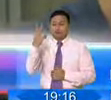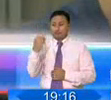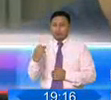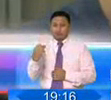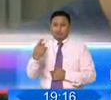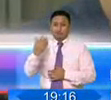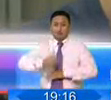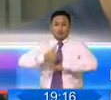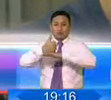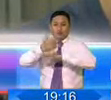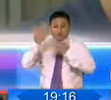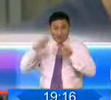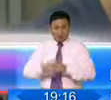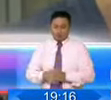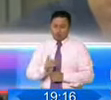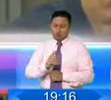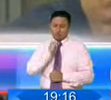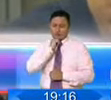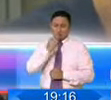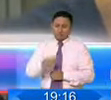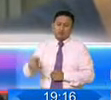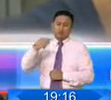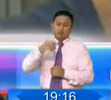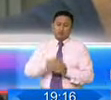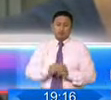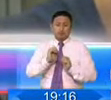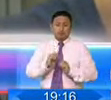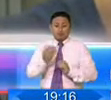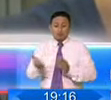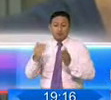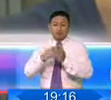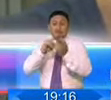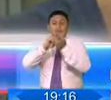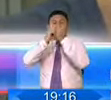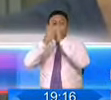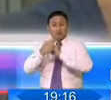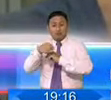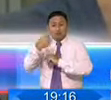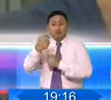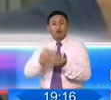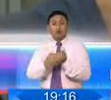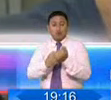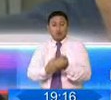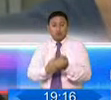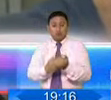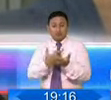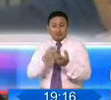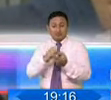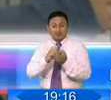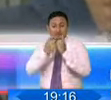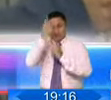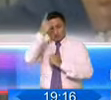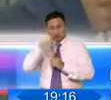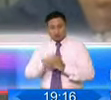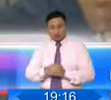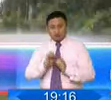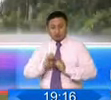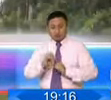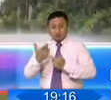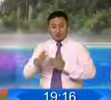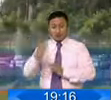es el último paso. De ser necesario, presentaremos el recurso de casación, que es lo que procede una vez que tengamos la sentencia